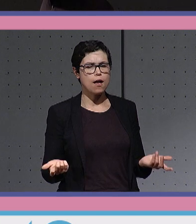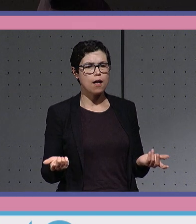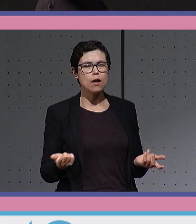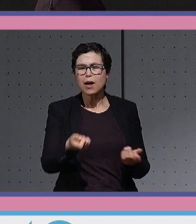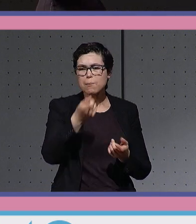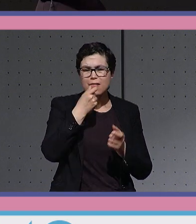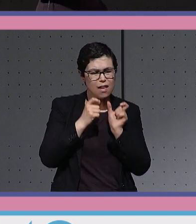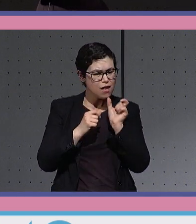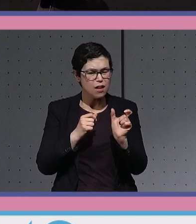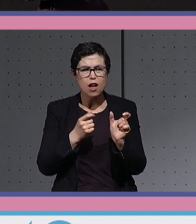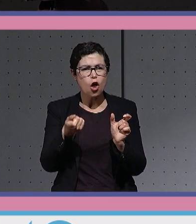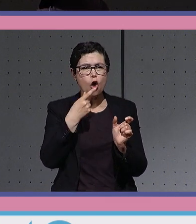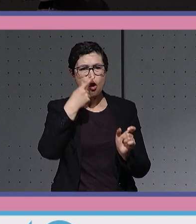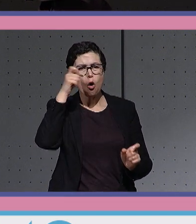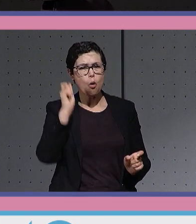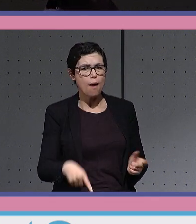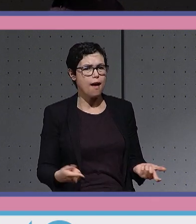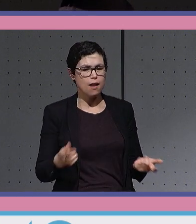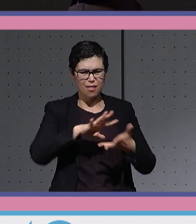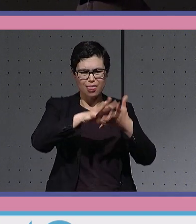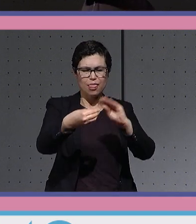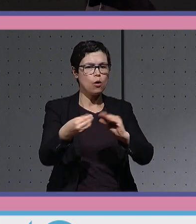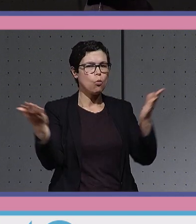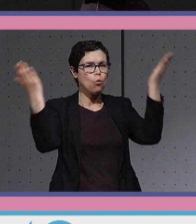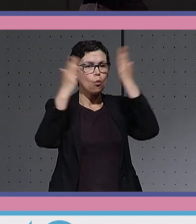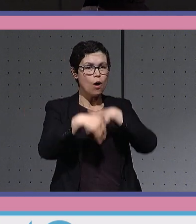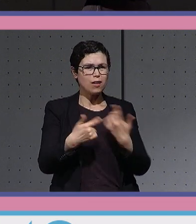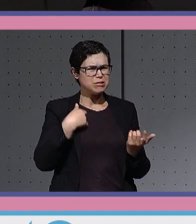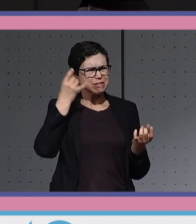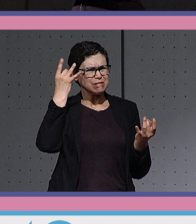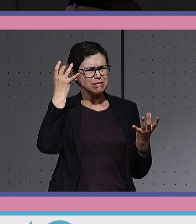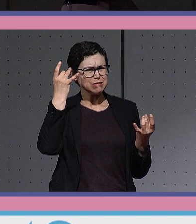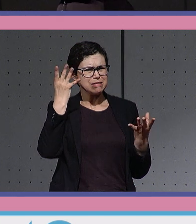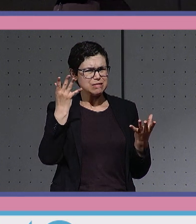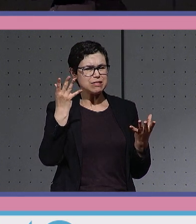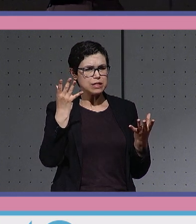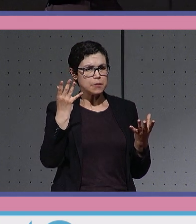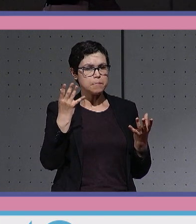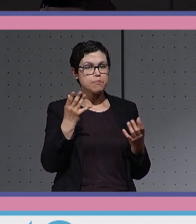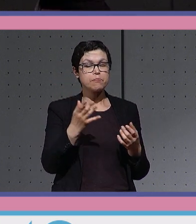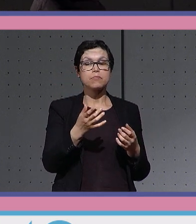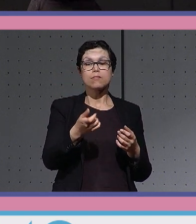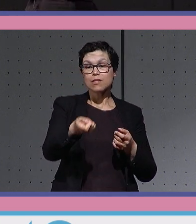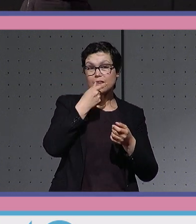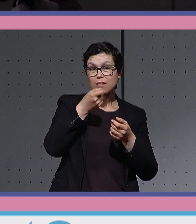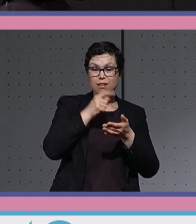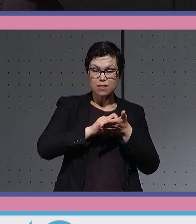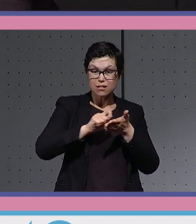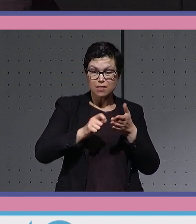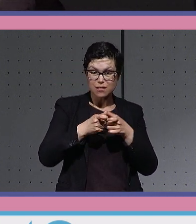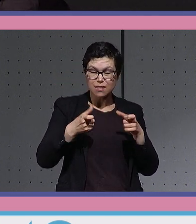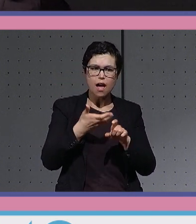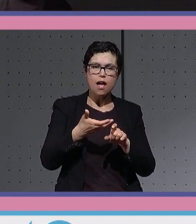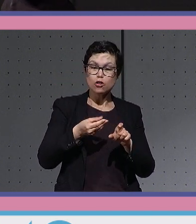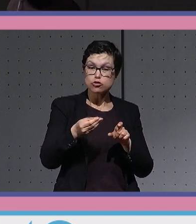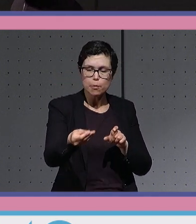dejando de dar, es que no va a tener efecto, con lo cual no tiene ningún sentido. Y luego cuando demos un tratamiento farmacológico hay que hacer un montón de trabajo antes,